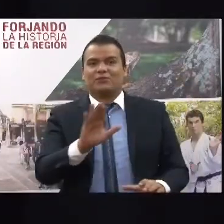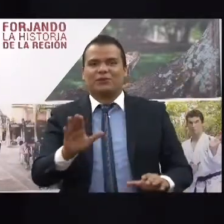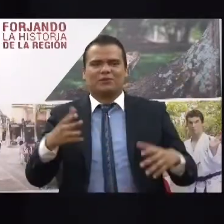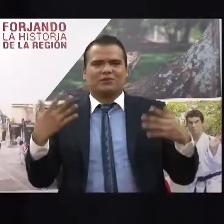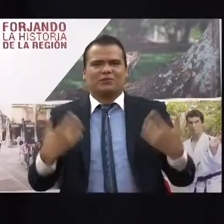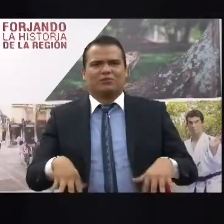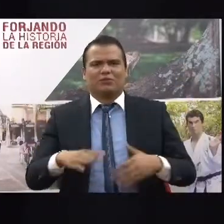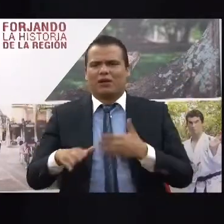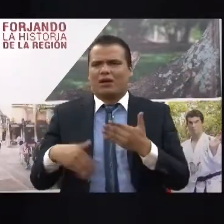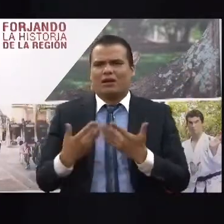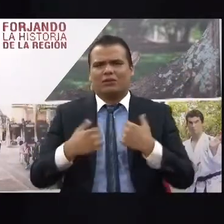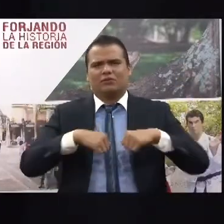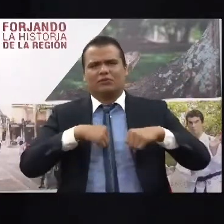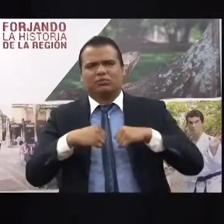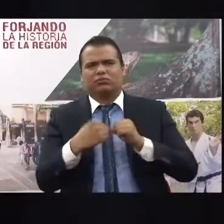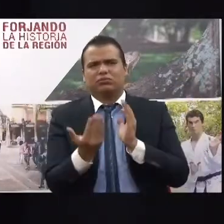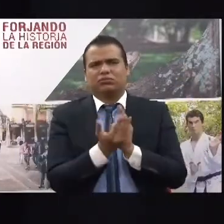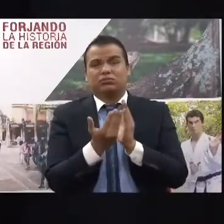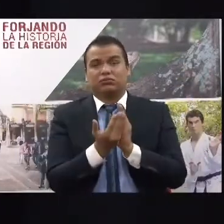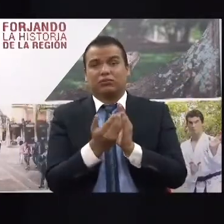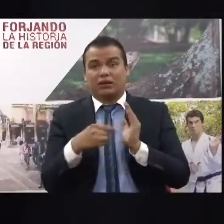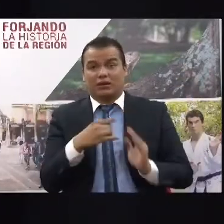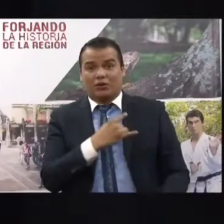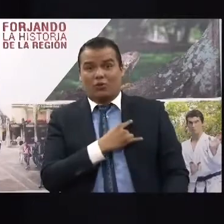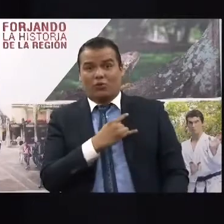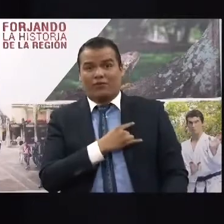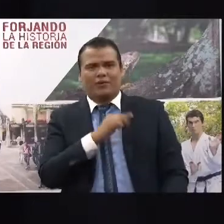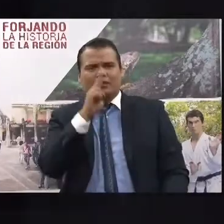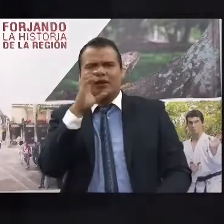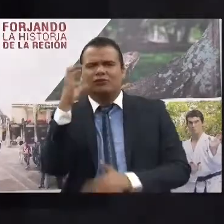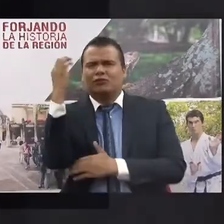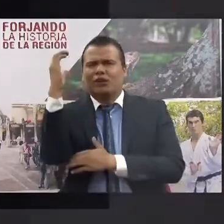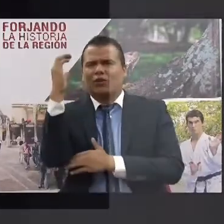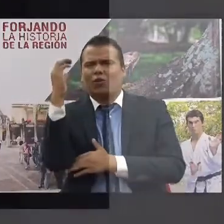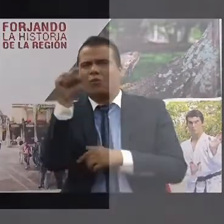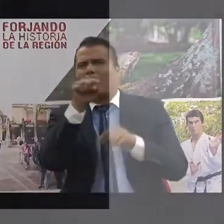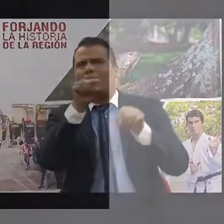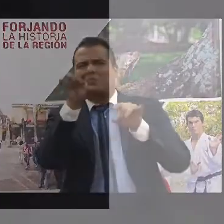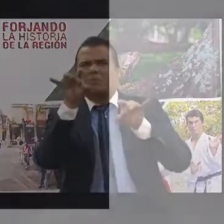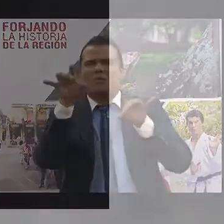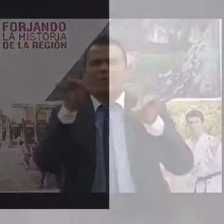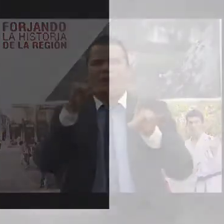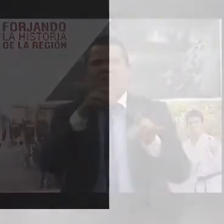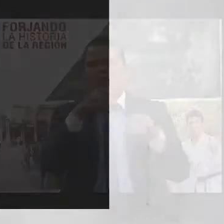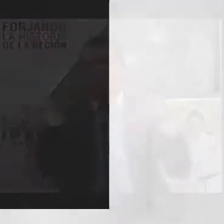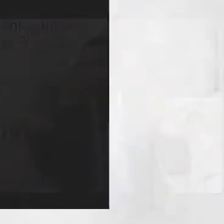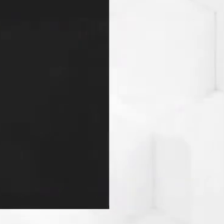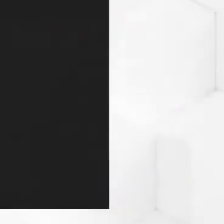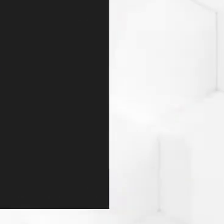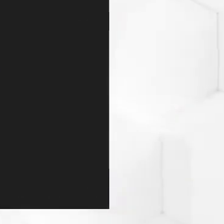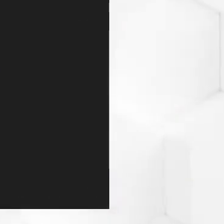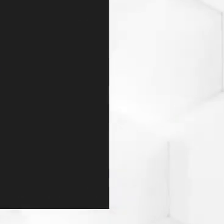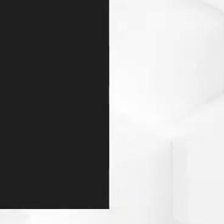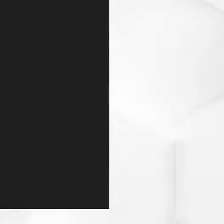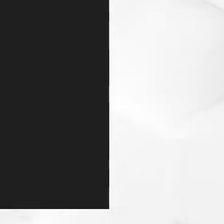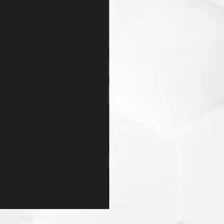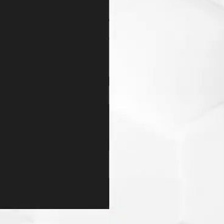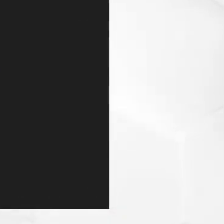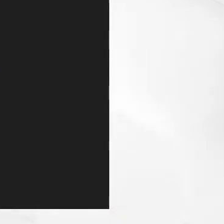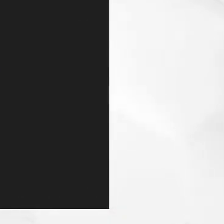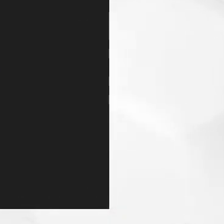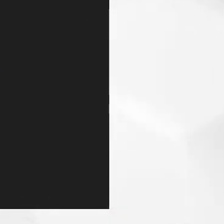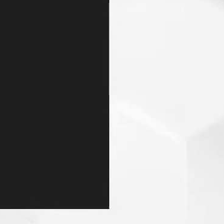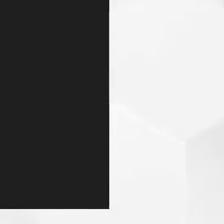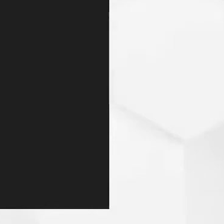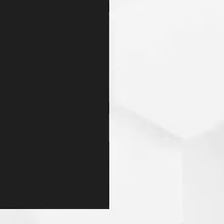mejores universidades del país, la mejor del suroccidente colombiano. Y este triunfo es